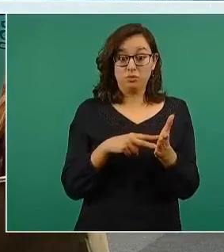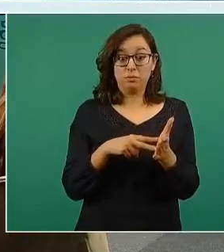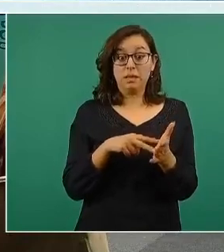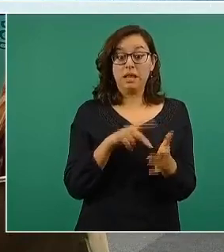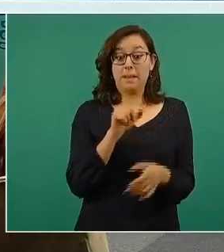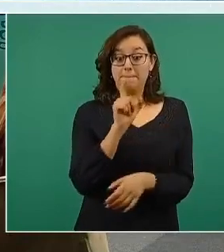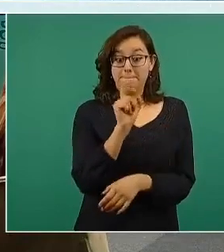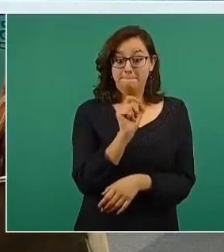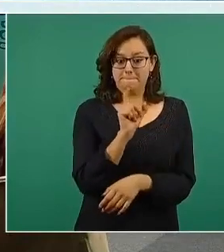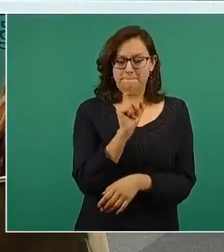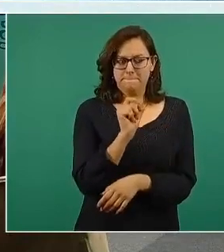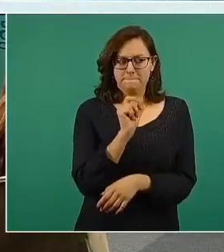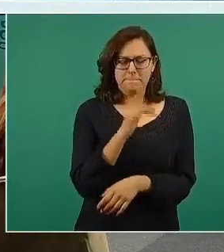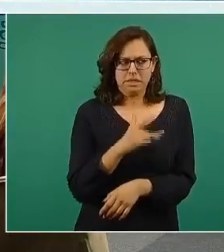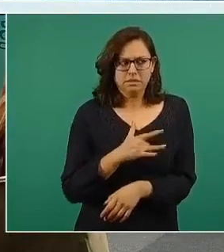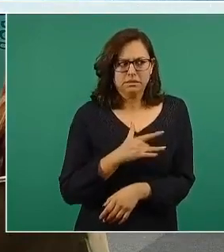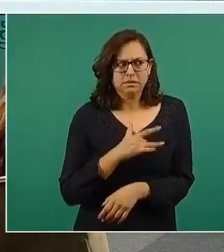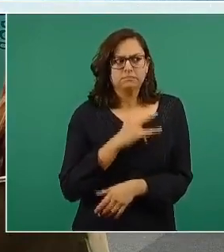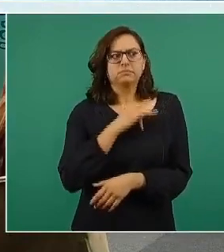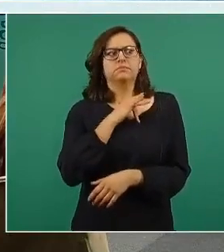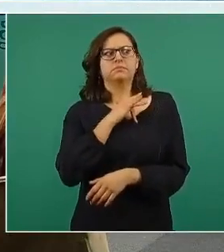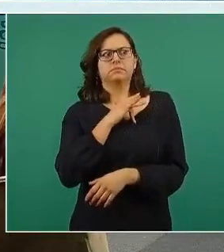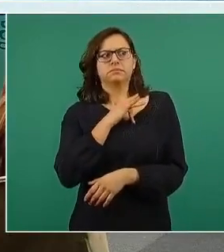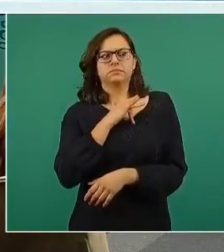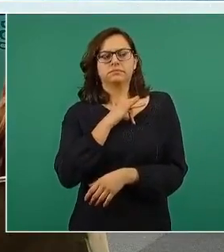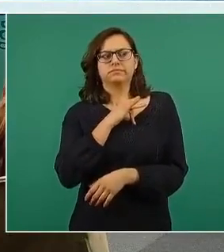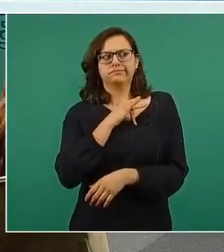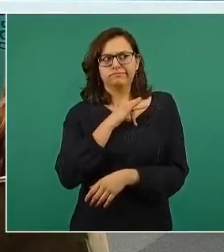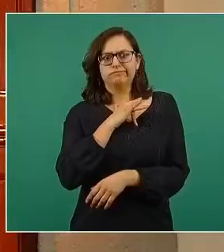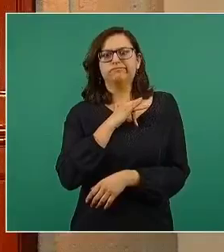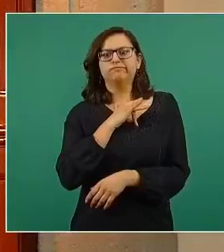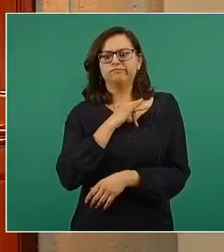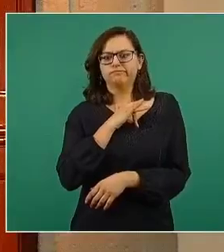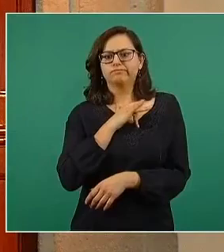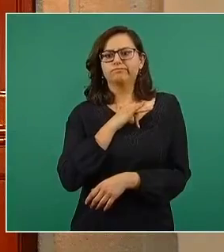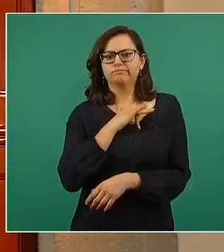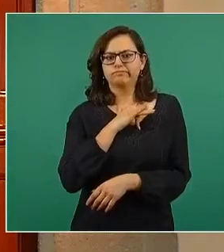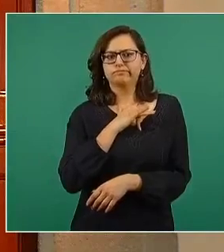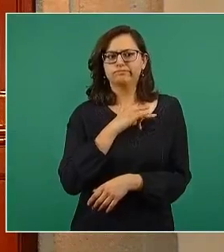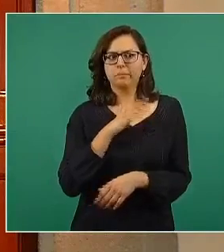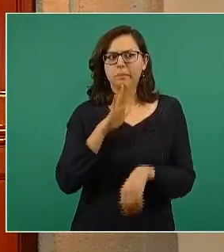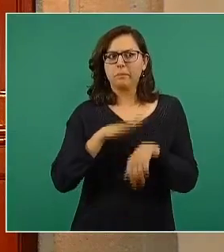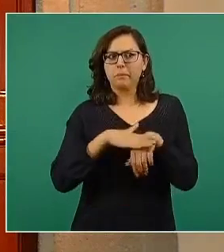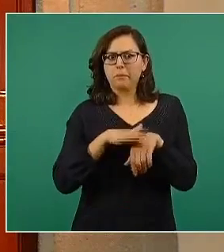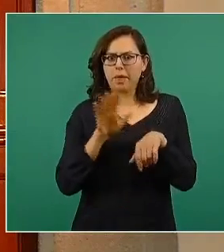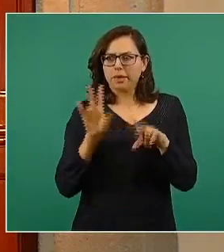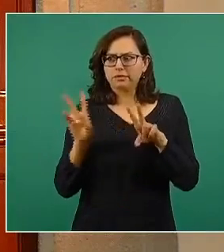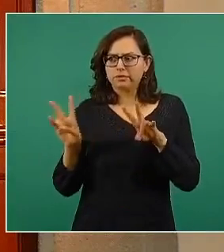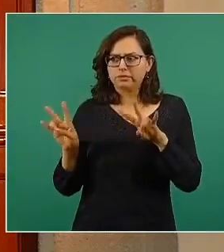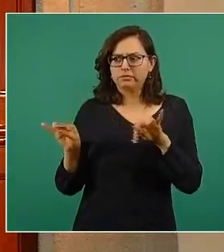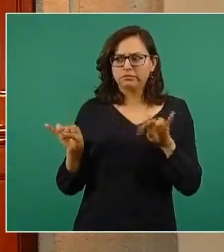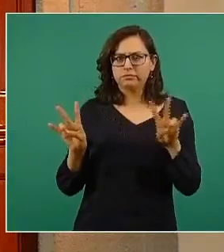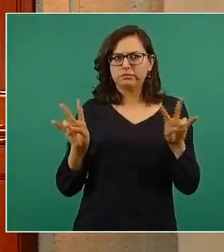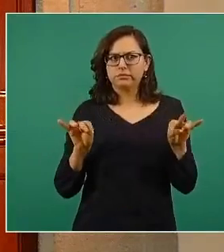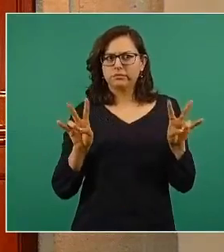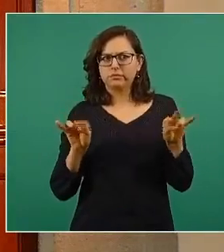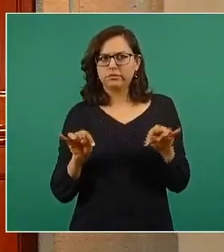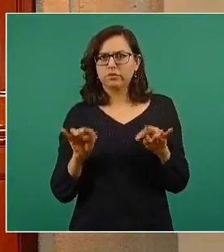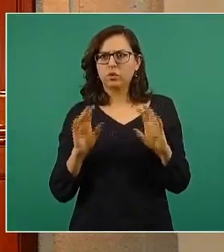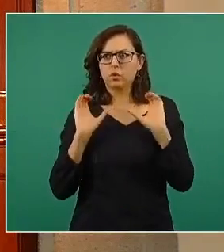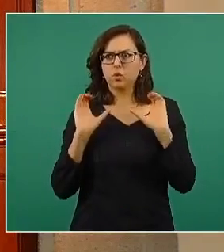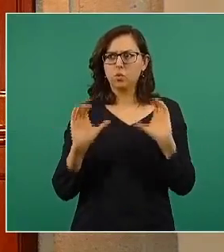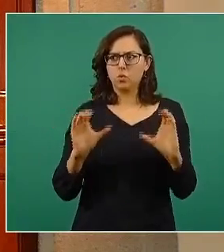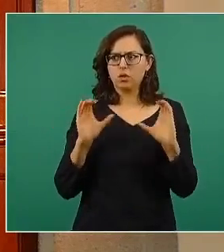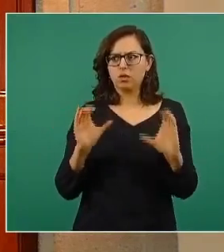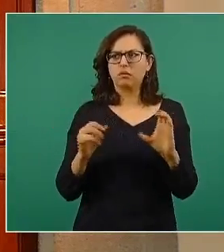efecto de empezar a dar un seguimiento puntual y entonces empezar a identificar cómo el riesgo tanto